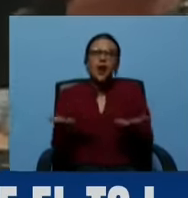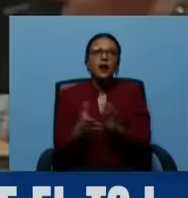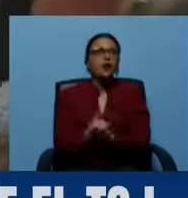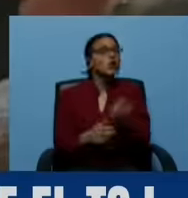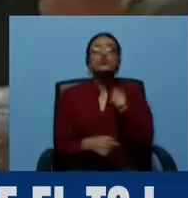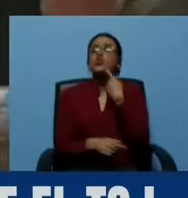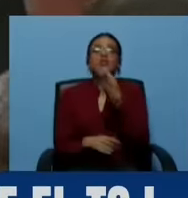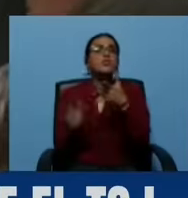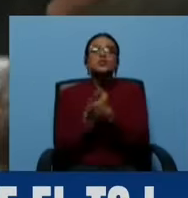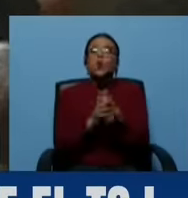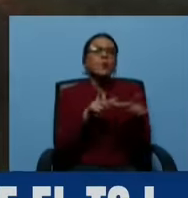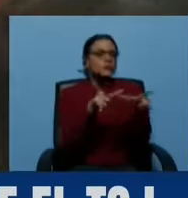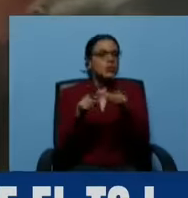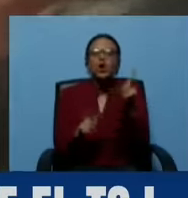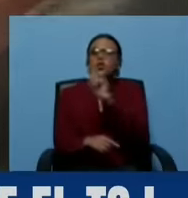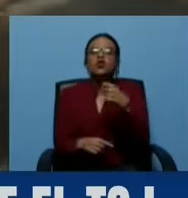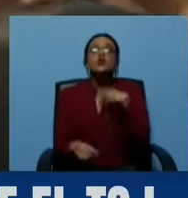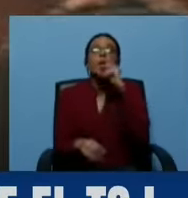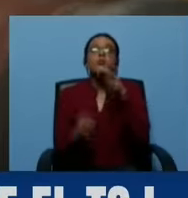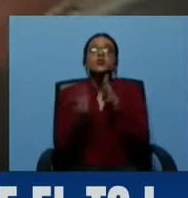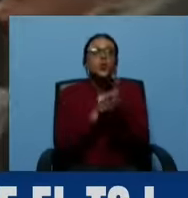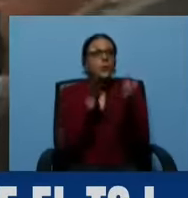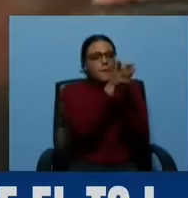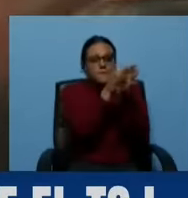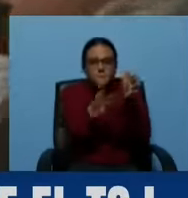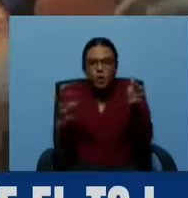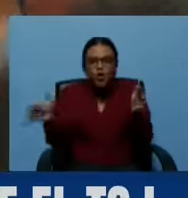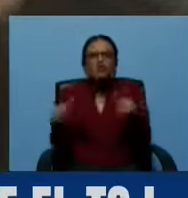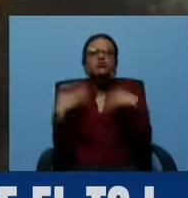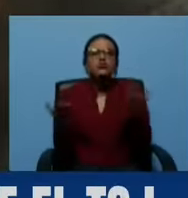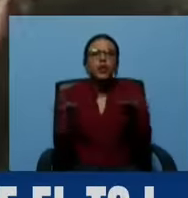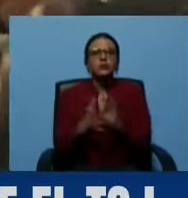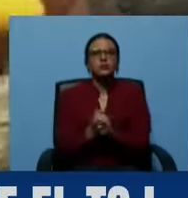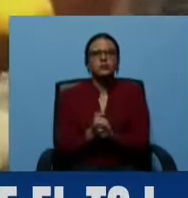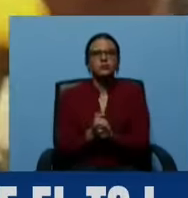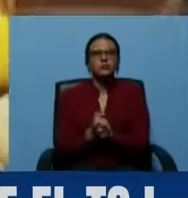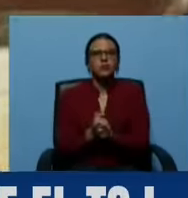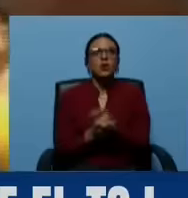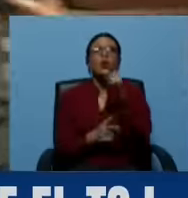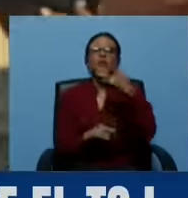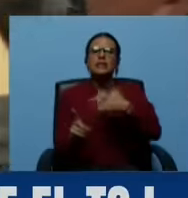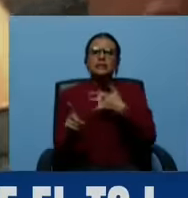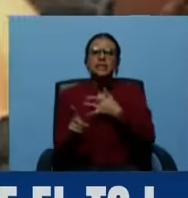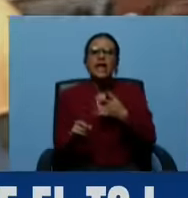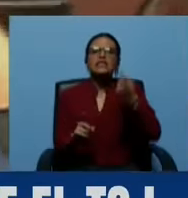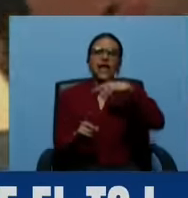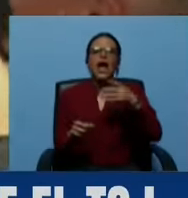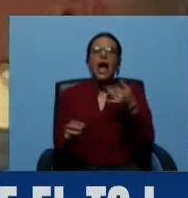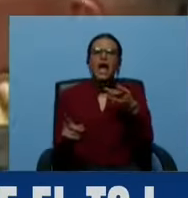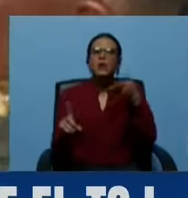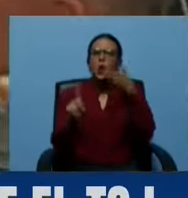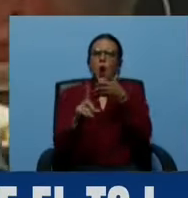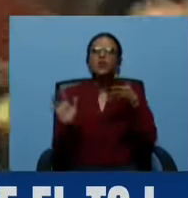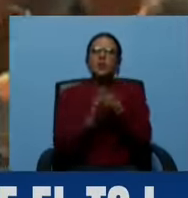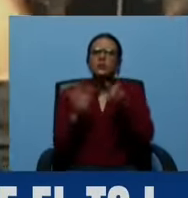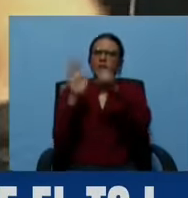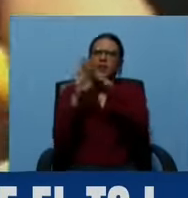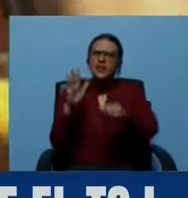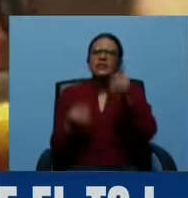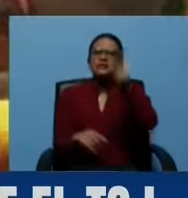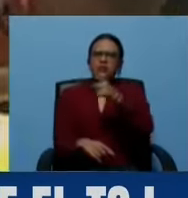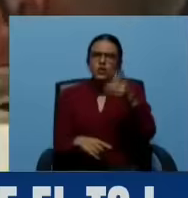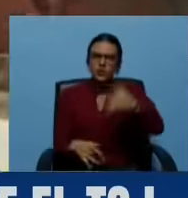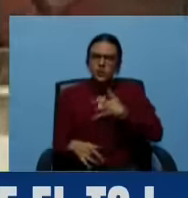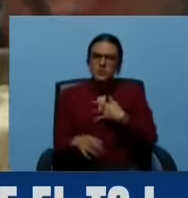hablando de instancia, estoy hablando del proceso. La sala electoral es la instancia para dirimir la controversia. ¿Usted siente que se le vulneró su derecho, como lo ha dicho su candidato en